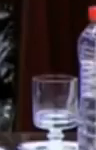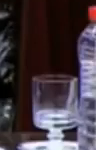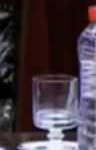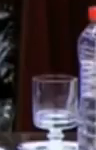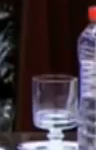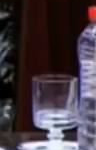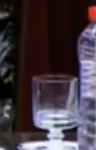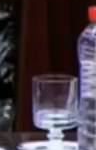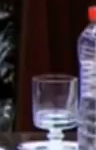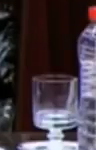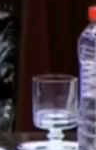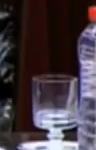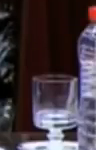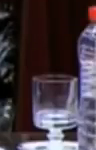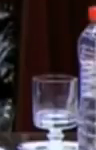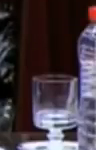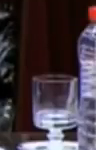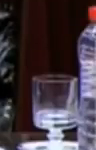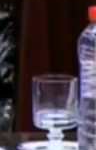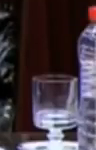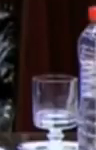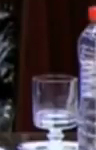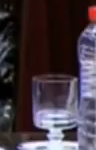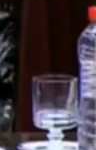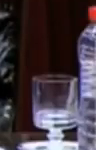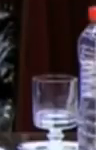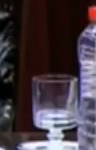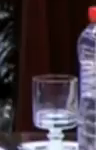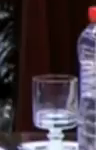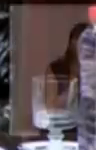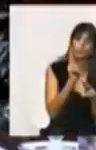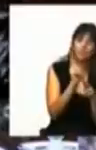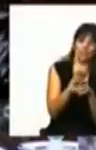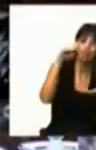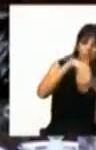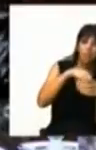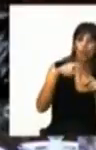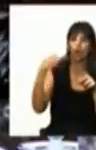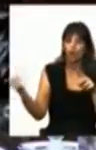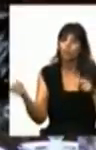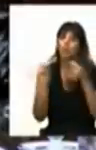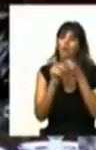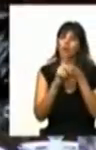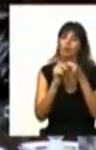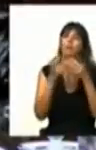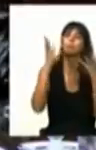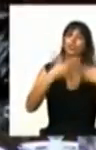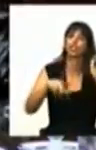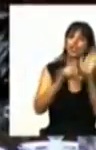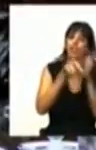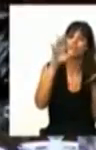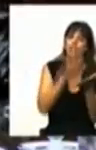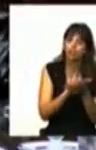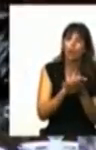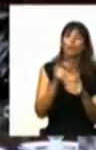La Cámara de Diputados de Argentina aprueba un proyecto que busca regular la importación y consumo de aceite de marihuana para su uso en pacientes con